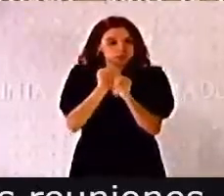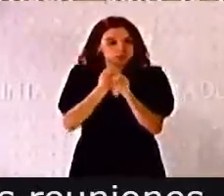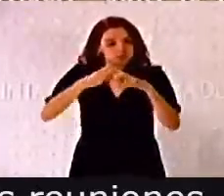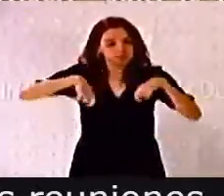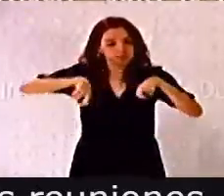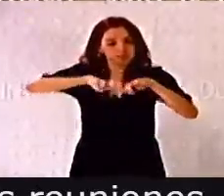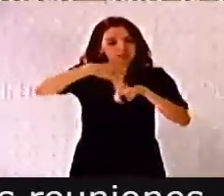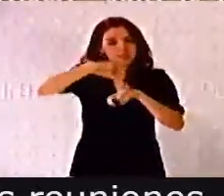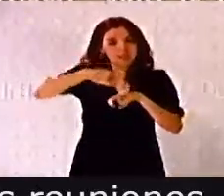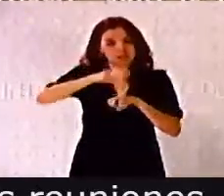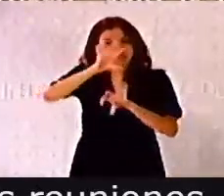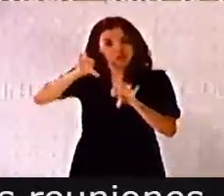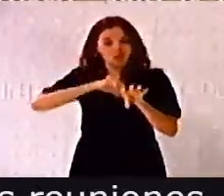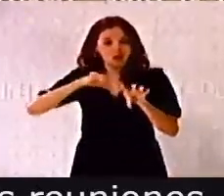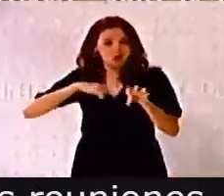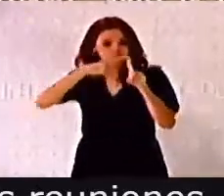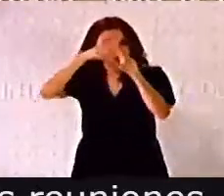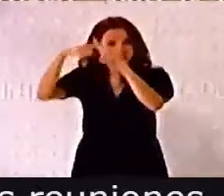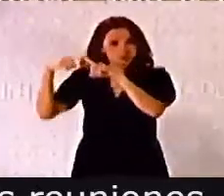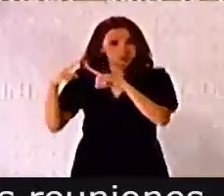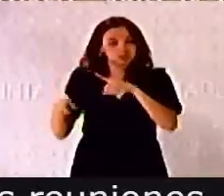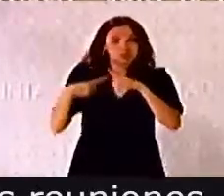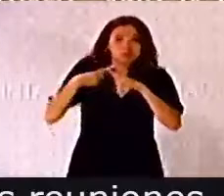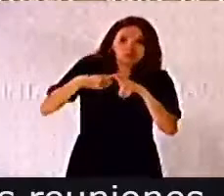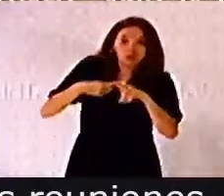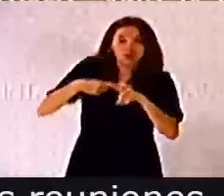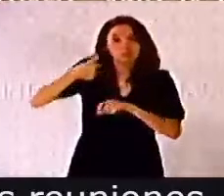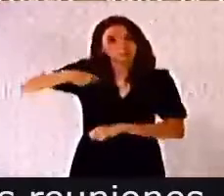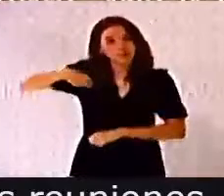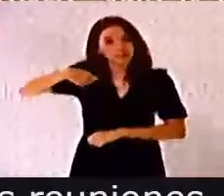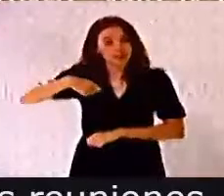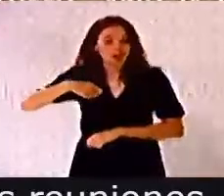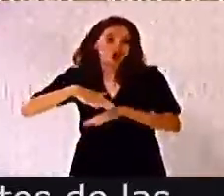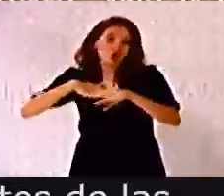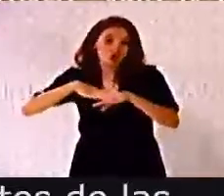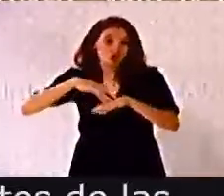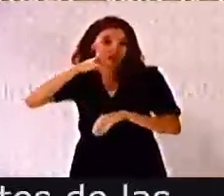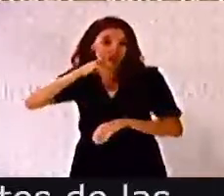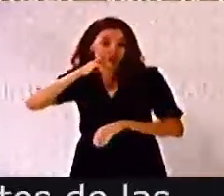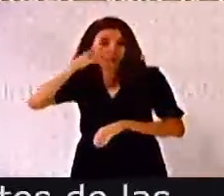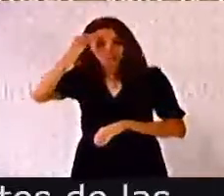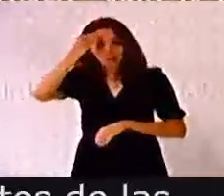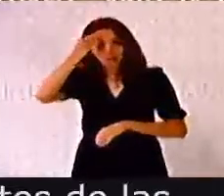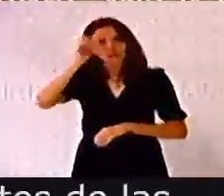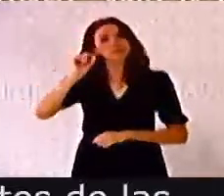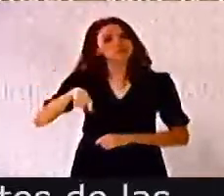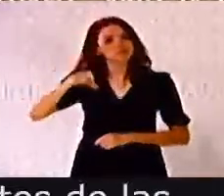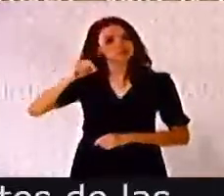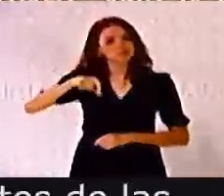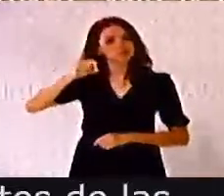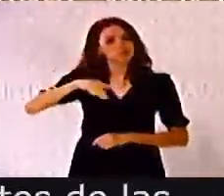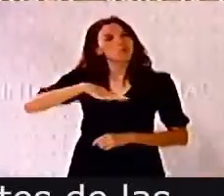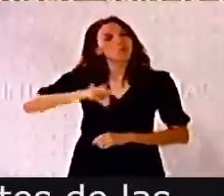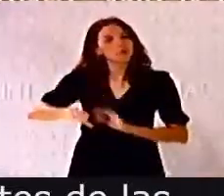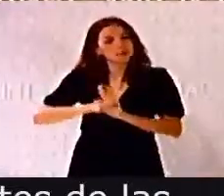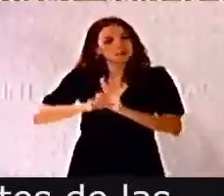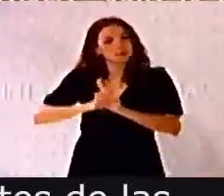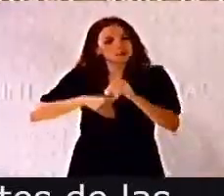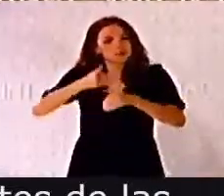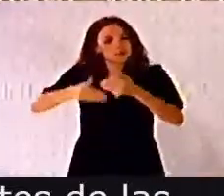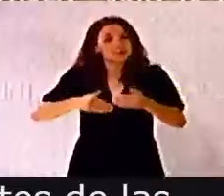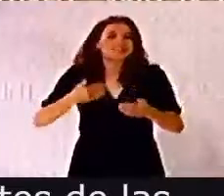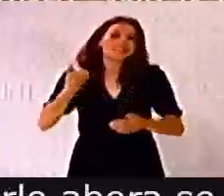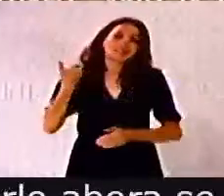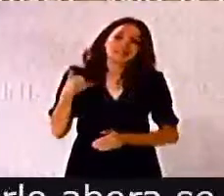presidentes de las comunidades autónomas con el presidente del Gobierno, bien haríamos en continuarlo. Creo que ahora ya se puede de manera más